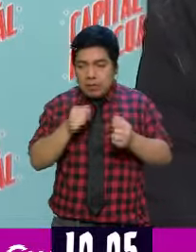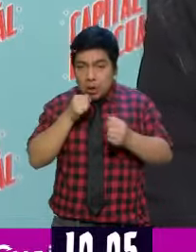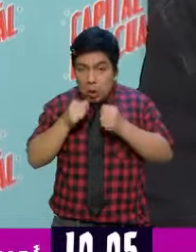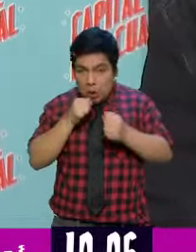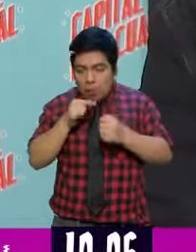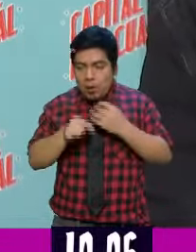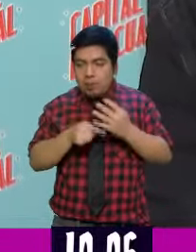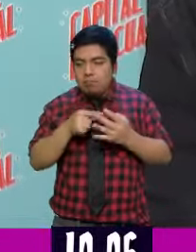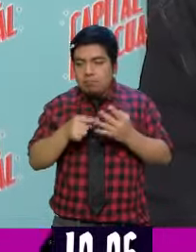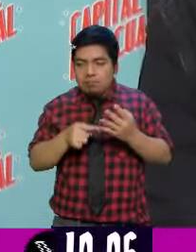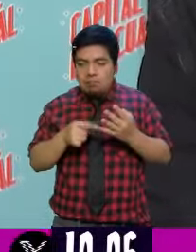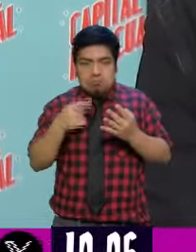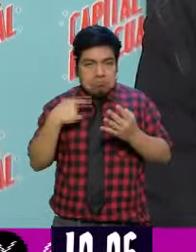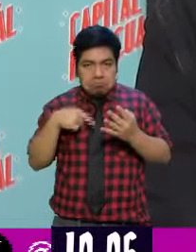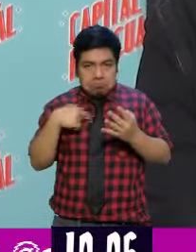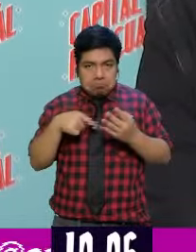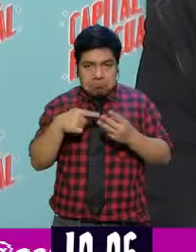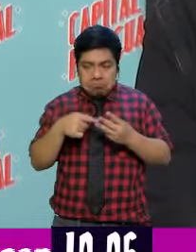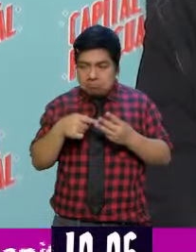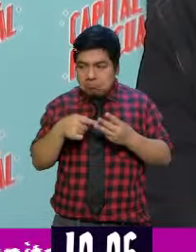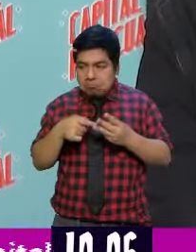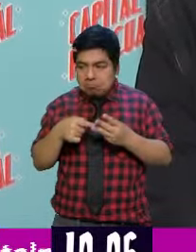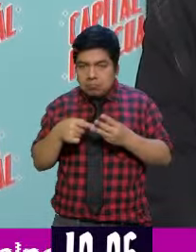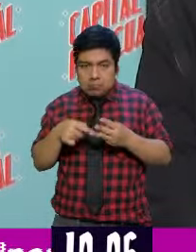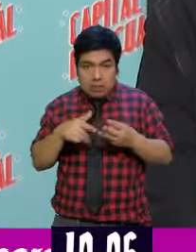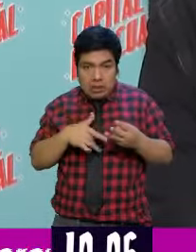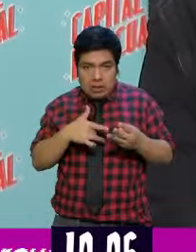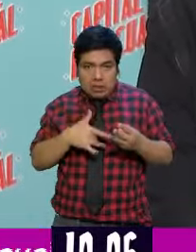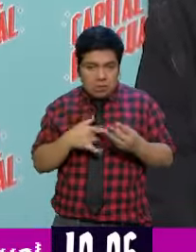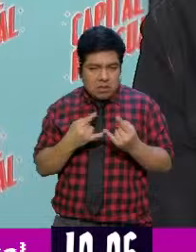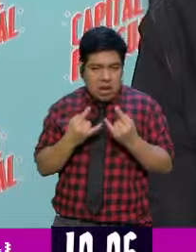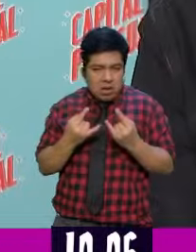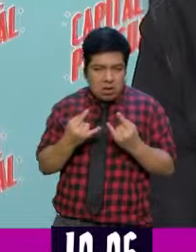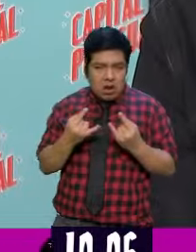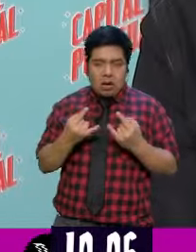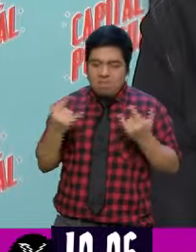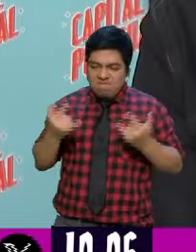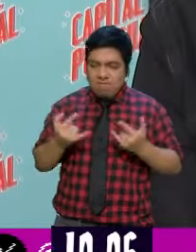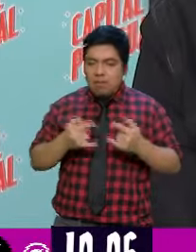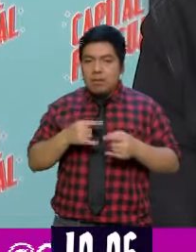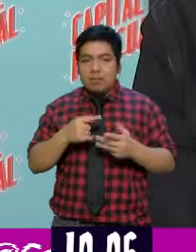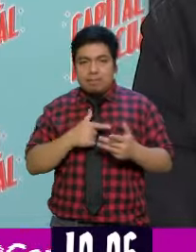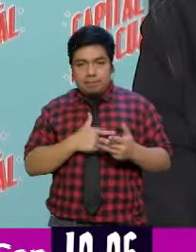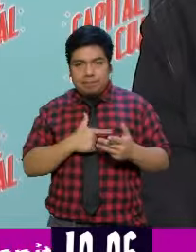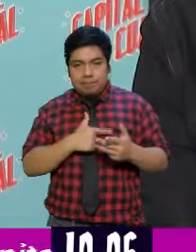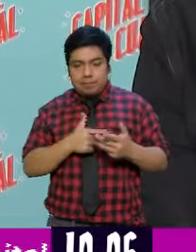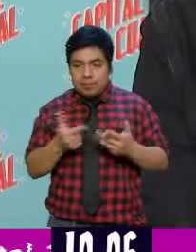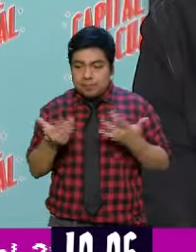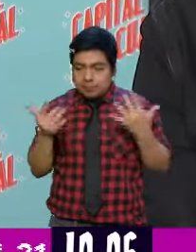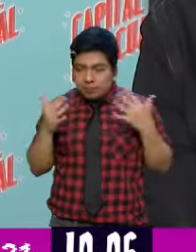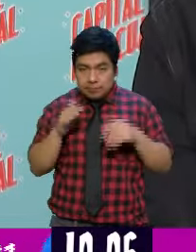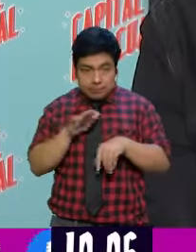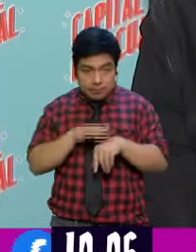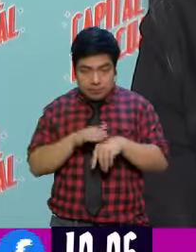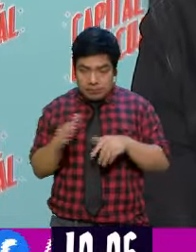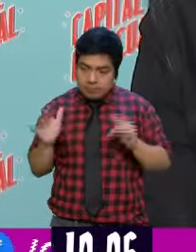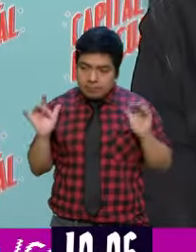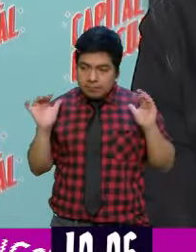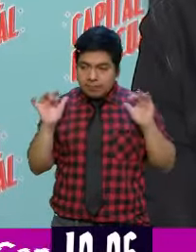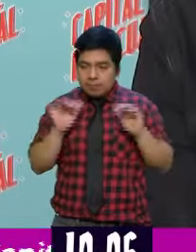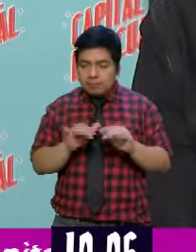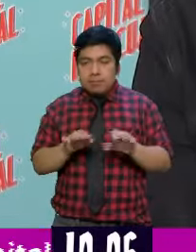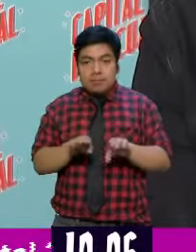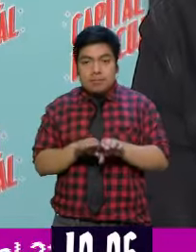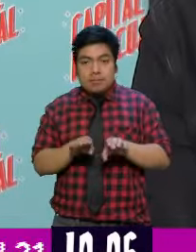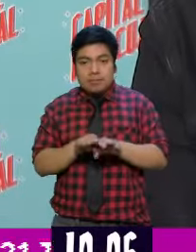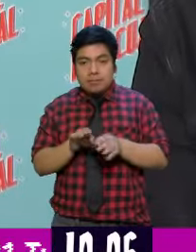periodistas, gente que está cerca del rock y que originalmente nos convocó la idea de hacer una base de